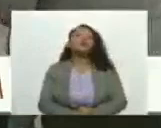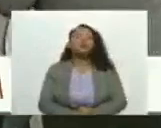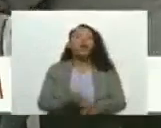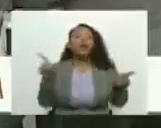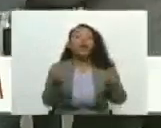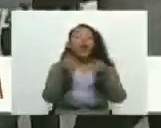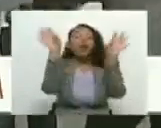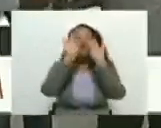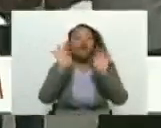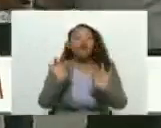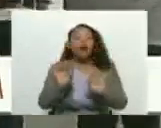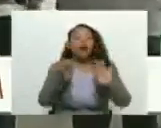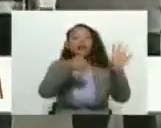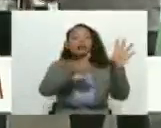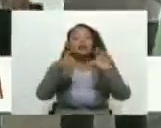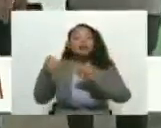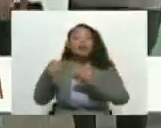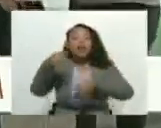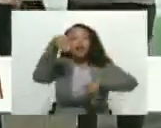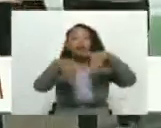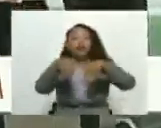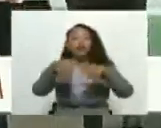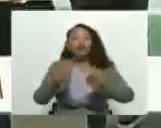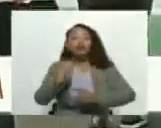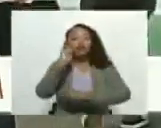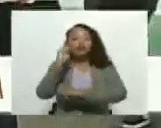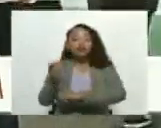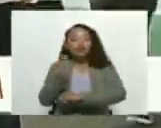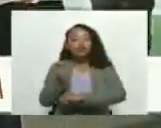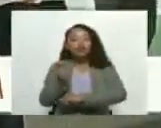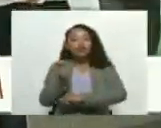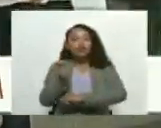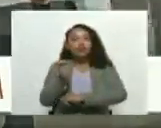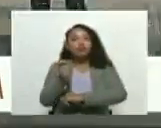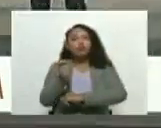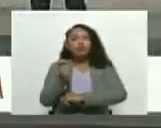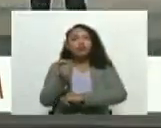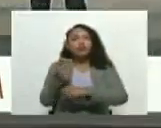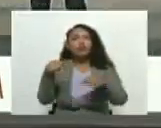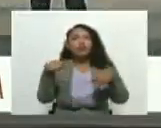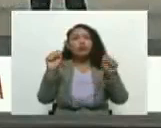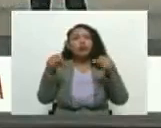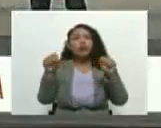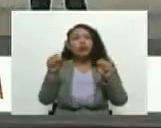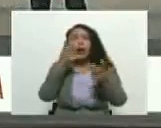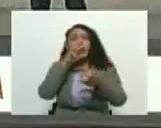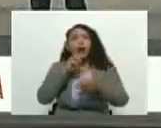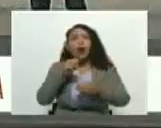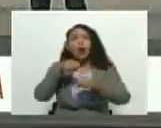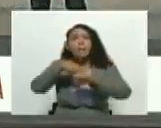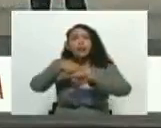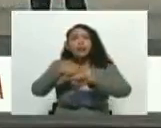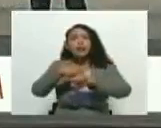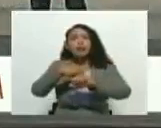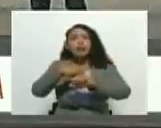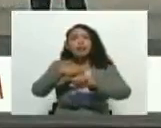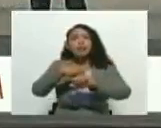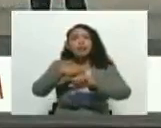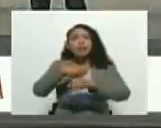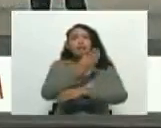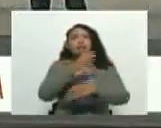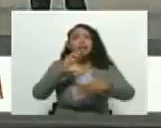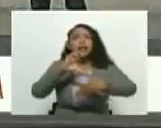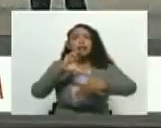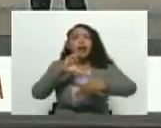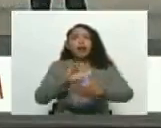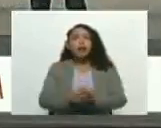Igualmente, 60 motos financiadas a través del programa Credimóvil, motocicletas del Banco Bicentenario. Una femenina también, porque la femenina también compran